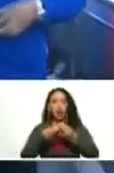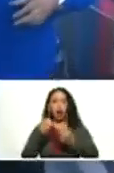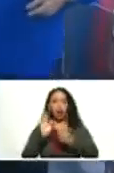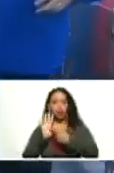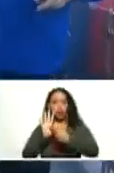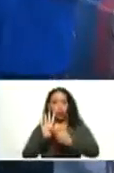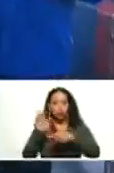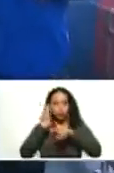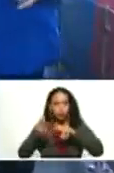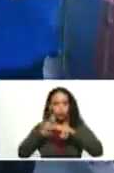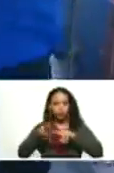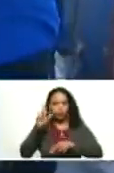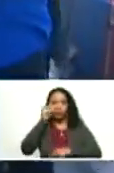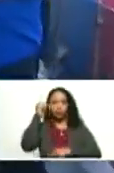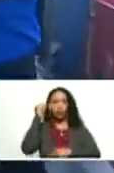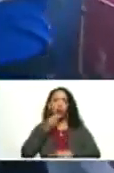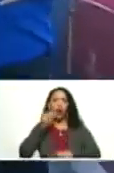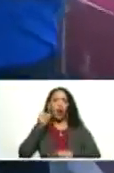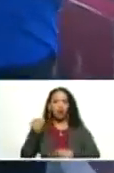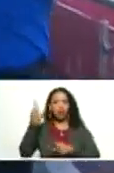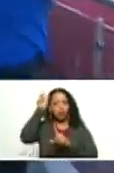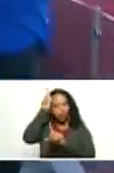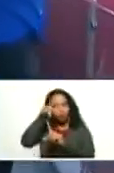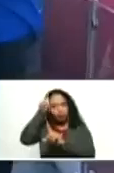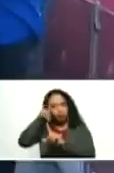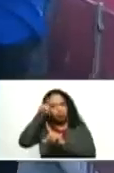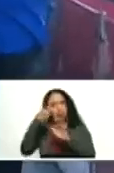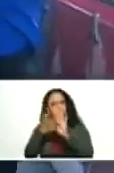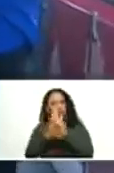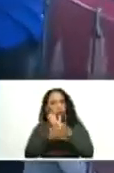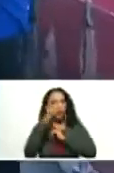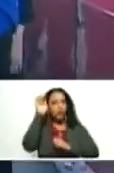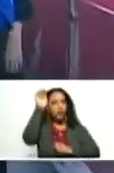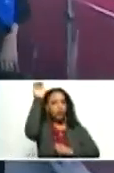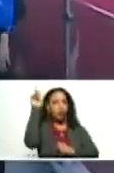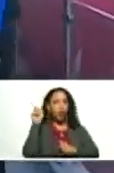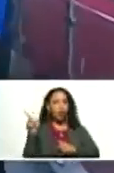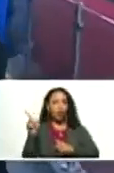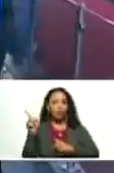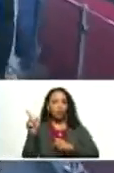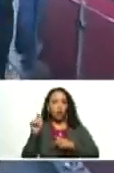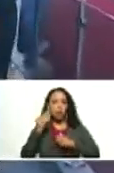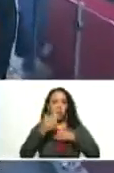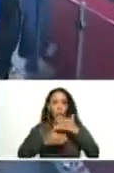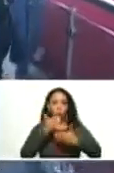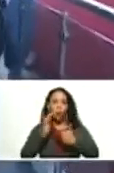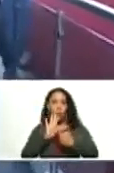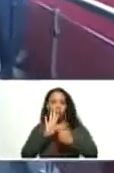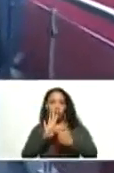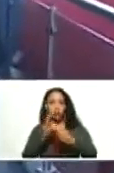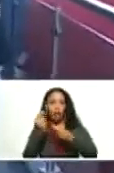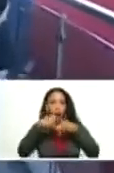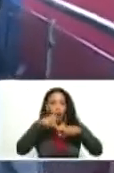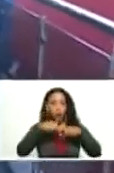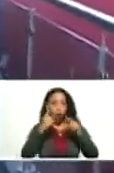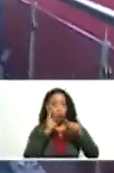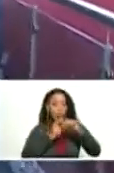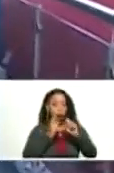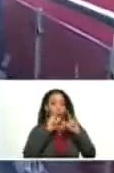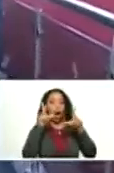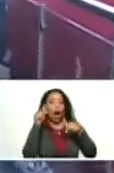las niñas, a la juventud, a las generaciones futuras, paso a paso vamos dejándole el camino,